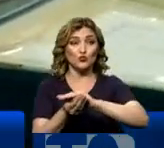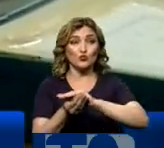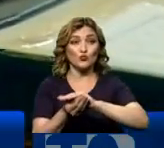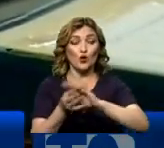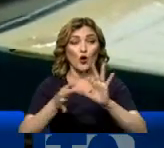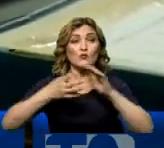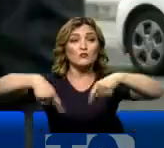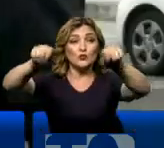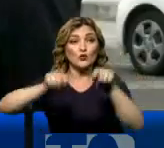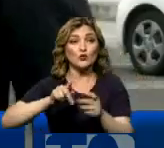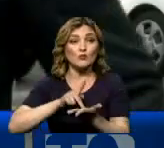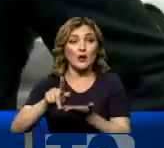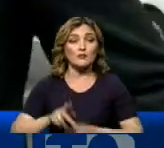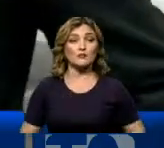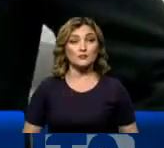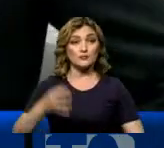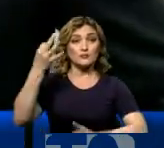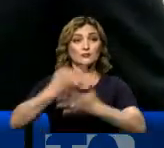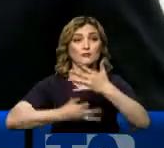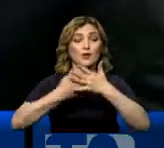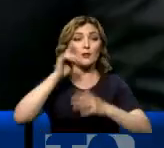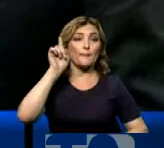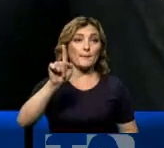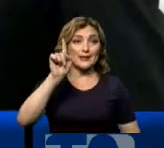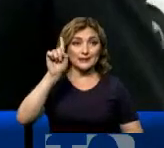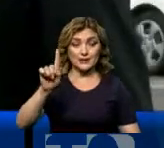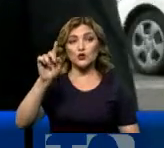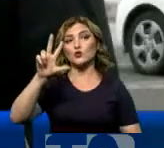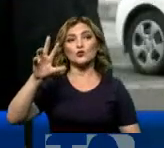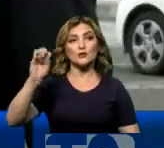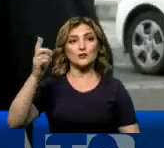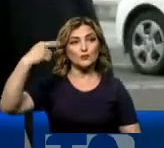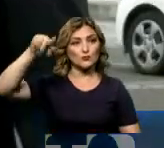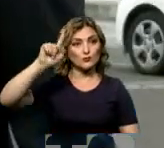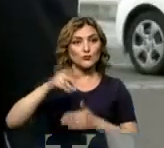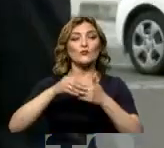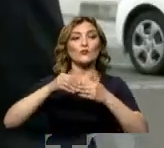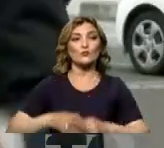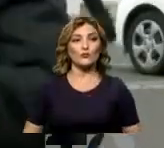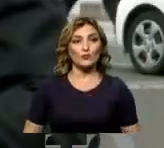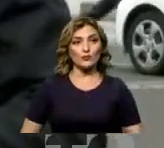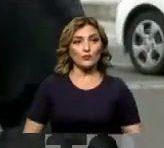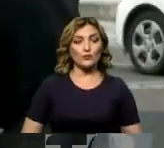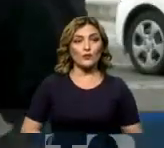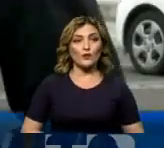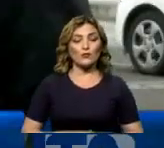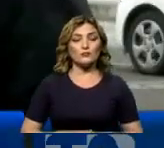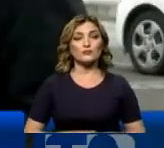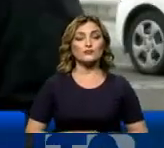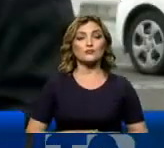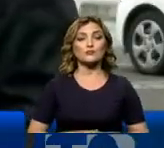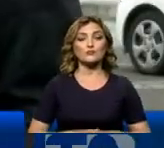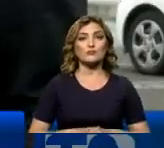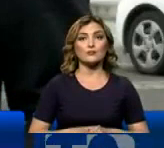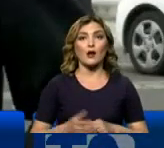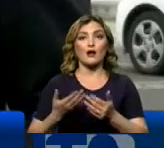sus convenios de pago. Esto superaría los 1.130 millones de dólares. A esta hora se